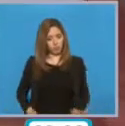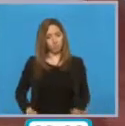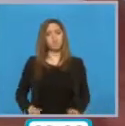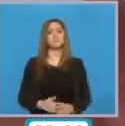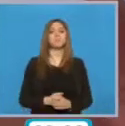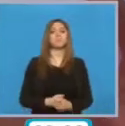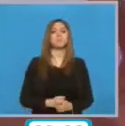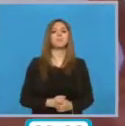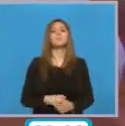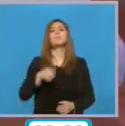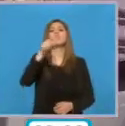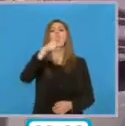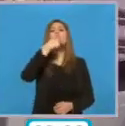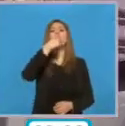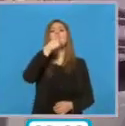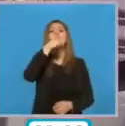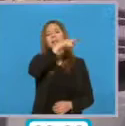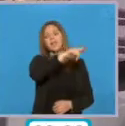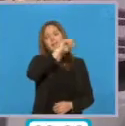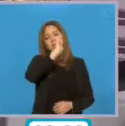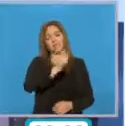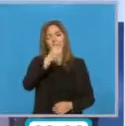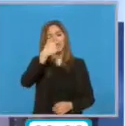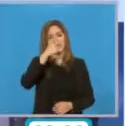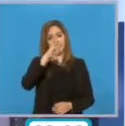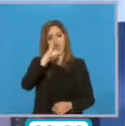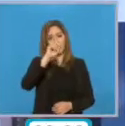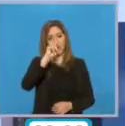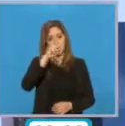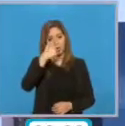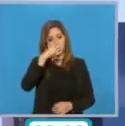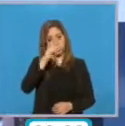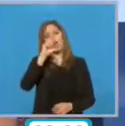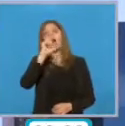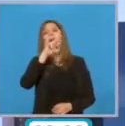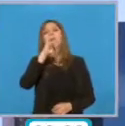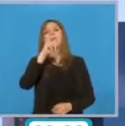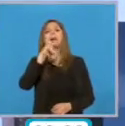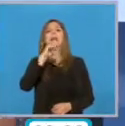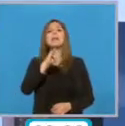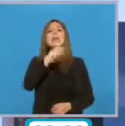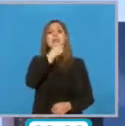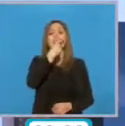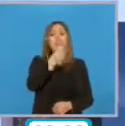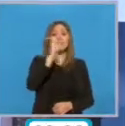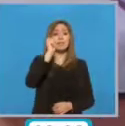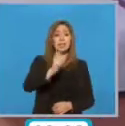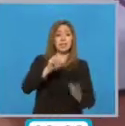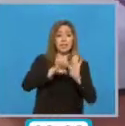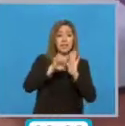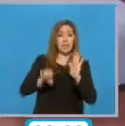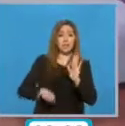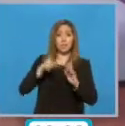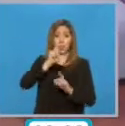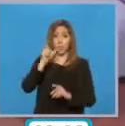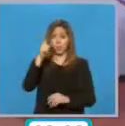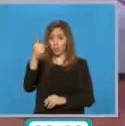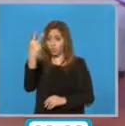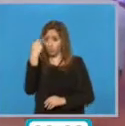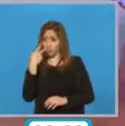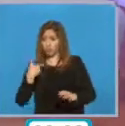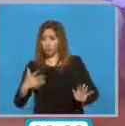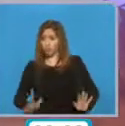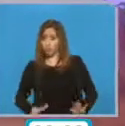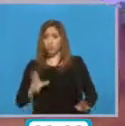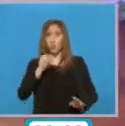Giorgio Armani dice que cuando no decía una frase que en la moda menos es más y que Exacto. cuando no sabes qué ponerte mejor te quites cosas. Exacto, ¿no? O sea, exacto. de no